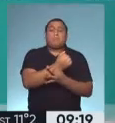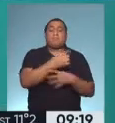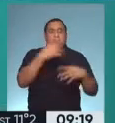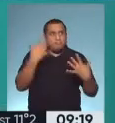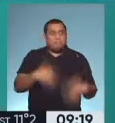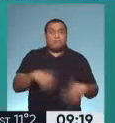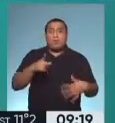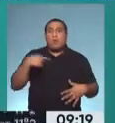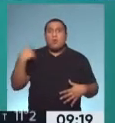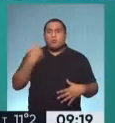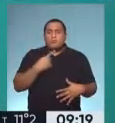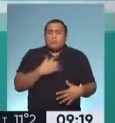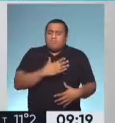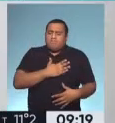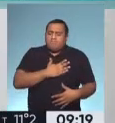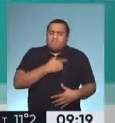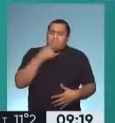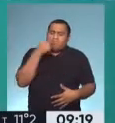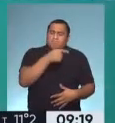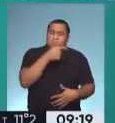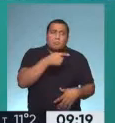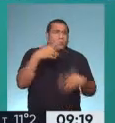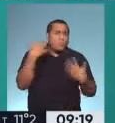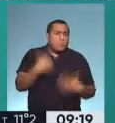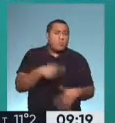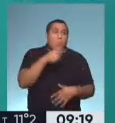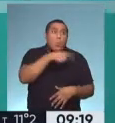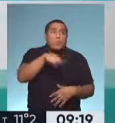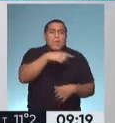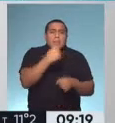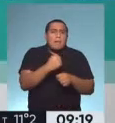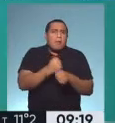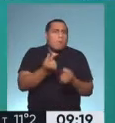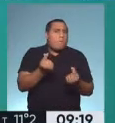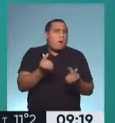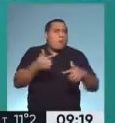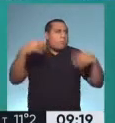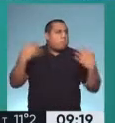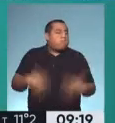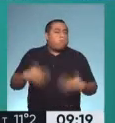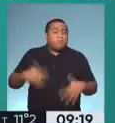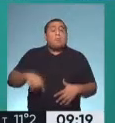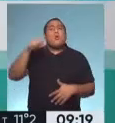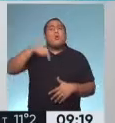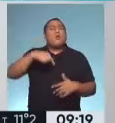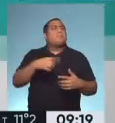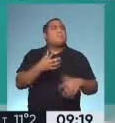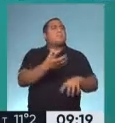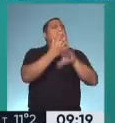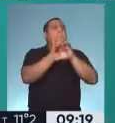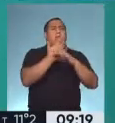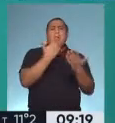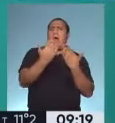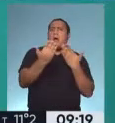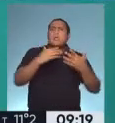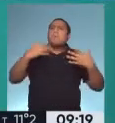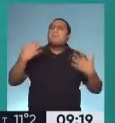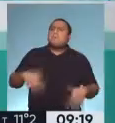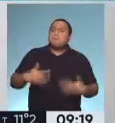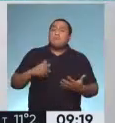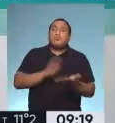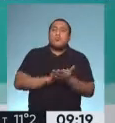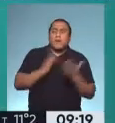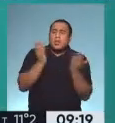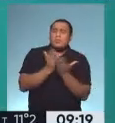tanto tanto porque es un valiosísimo trabajo que ustedes realizan día a día hoy te contactamos para hablar sobre un estudio muy